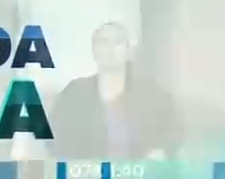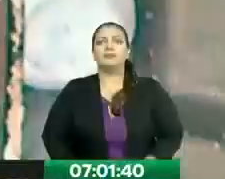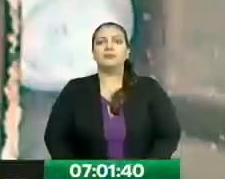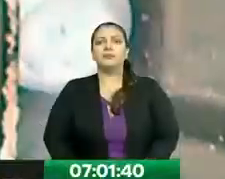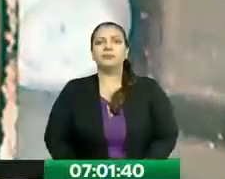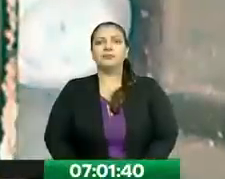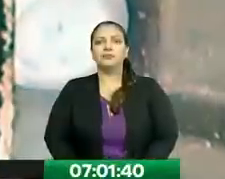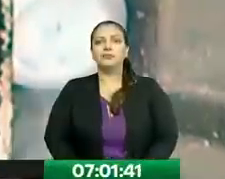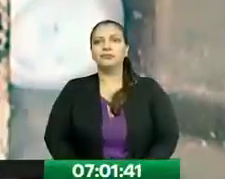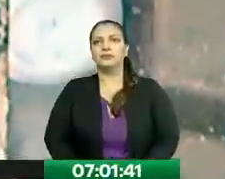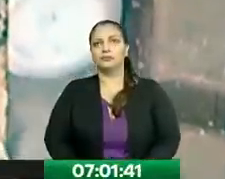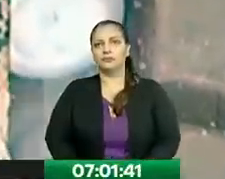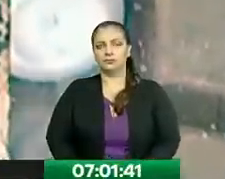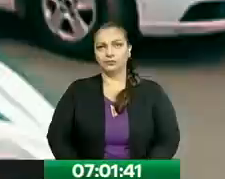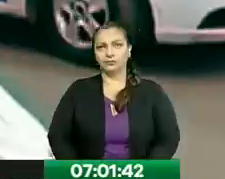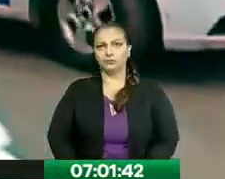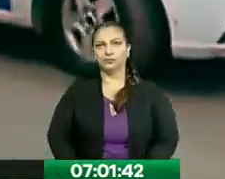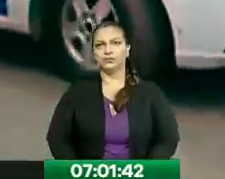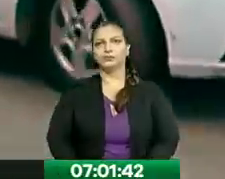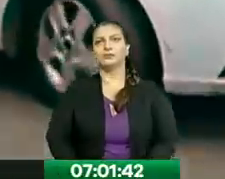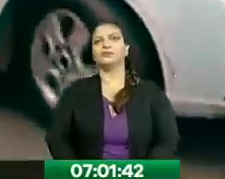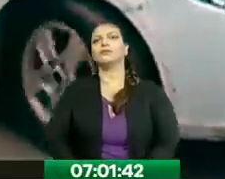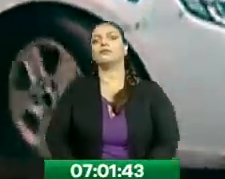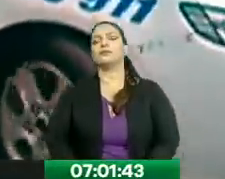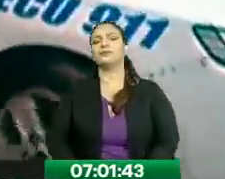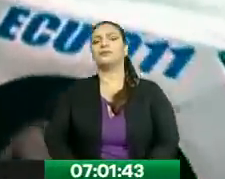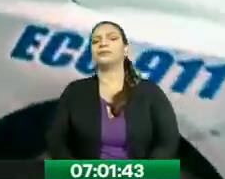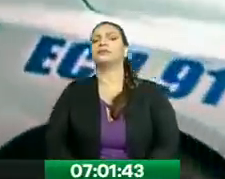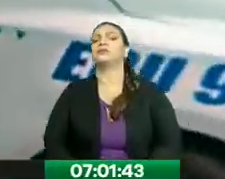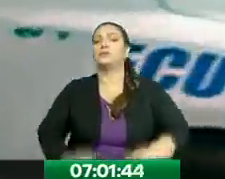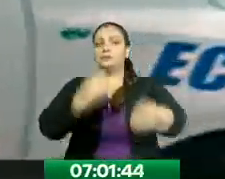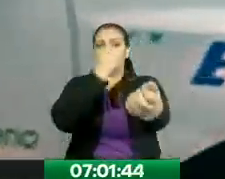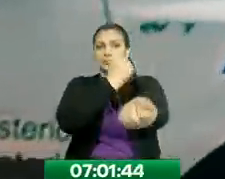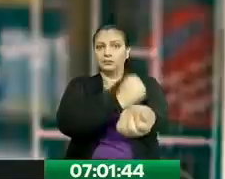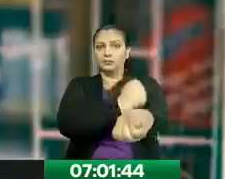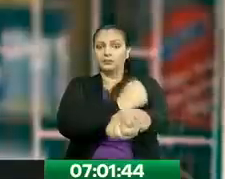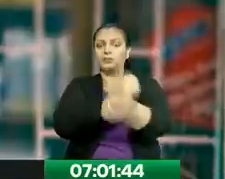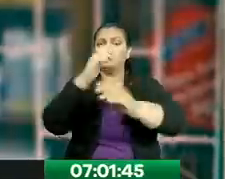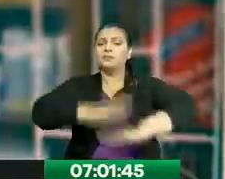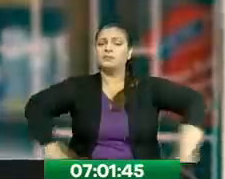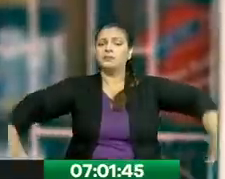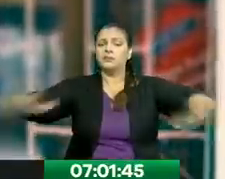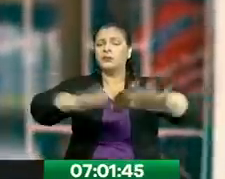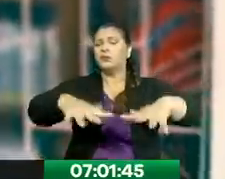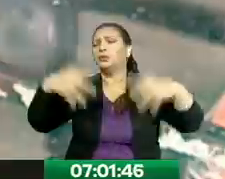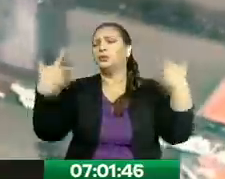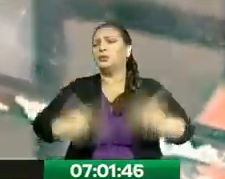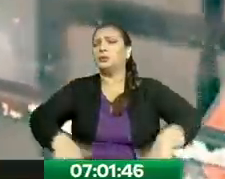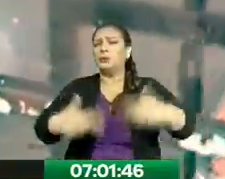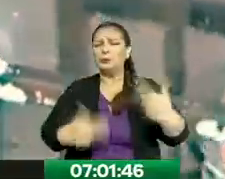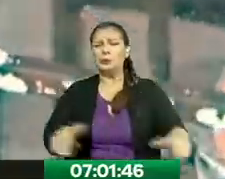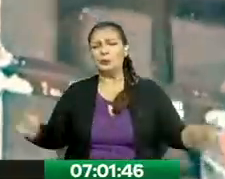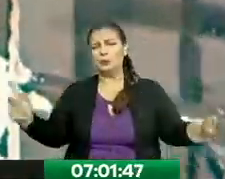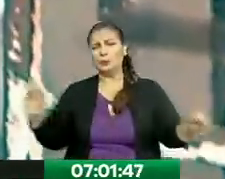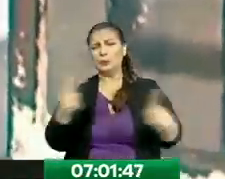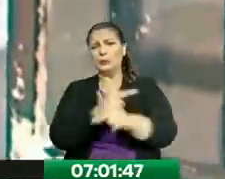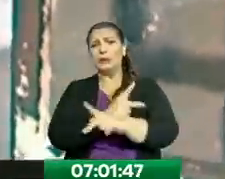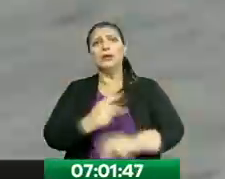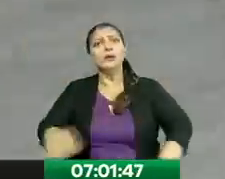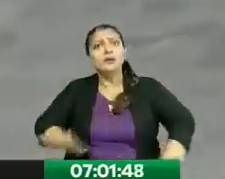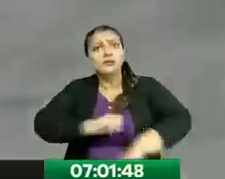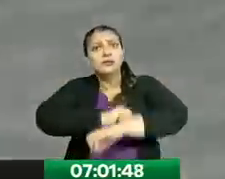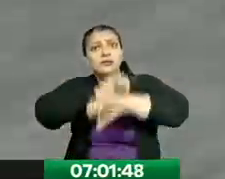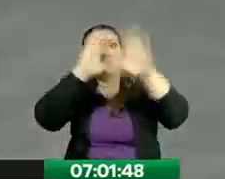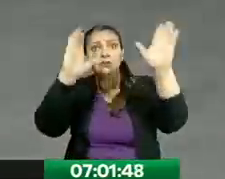bueno el temor ruta pascual es el cruce de balas que ocurrió a la luz del día lamentable